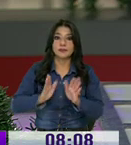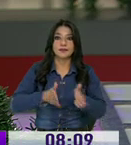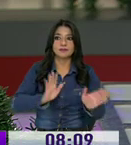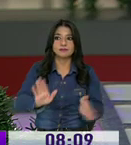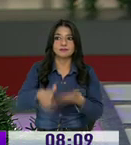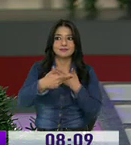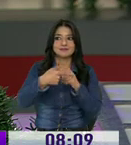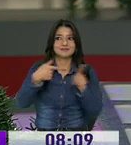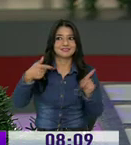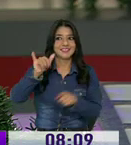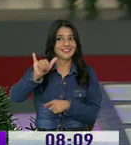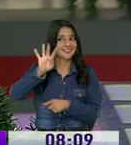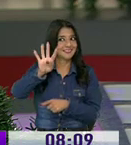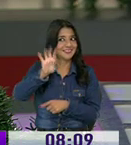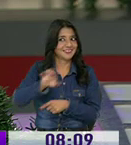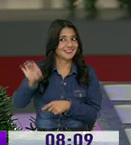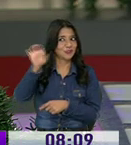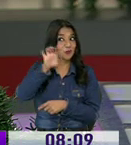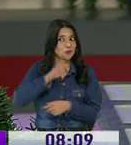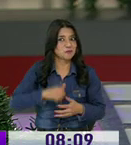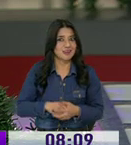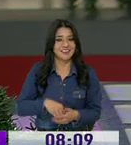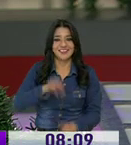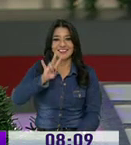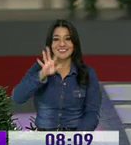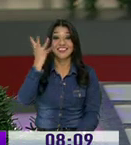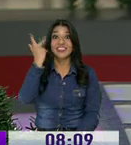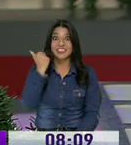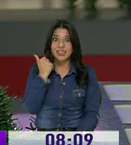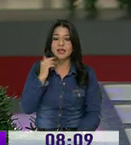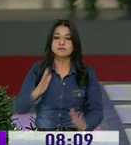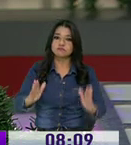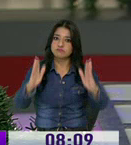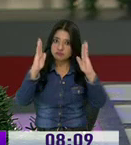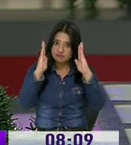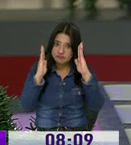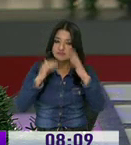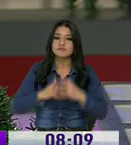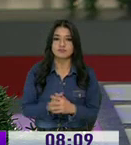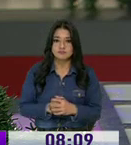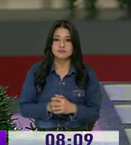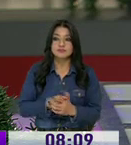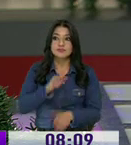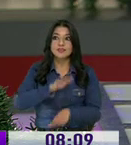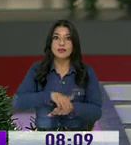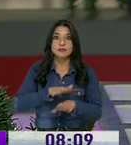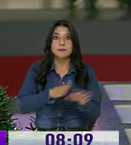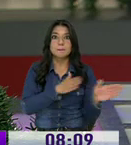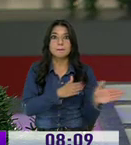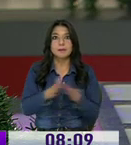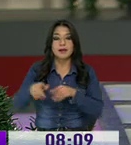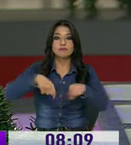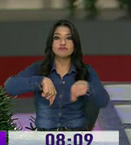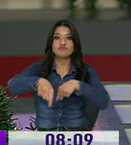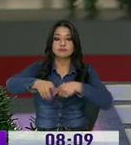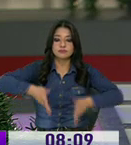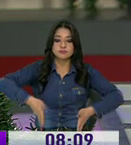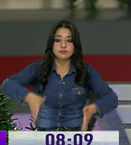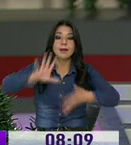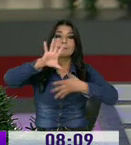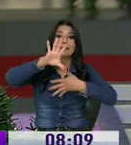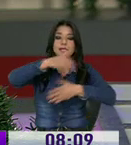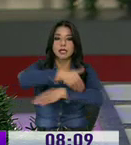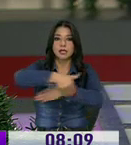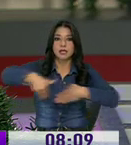desde este sábado 4 de enero y por 75 días. Presten mucha atención, esto por el plan de movilidad de la Avenida América y